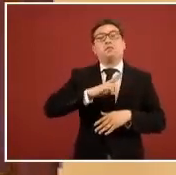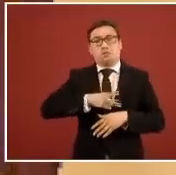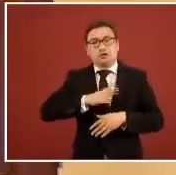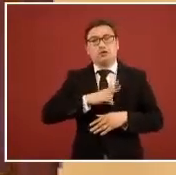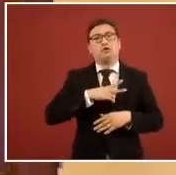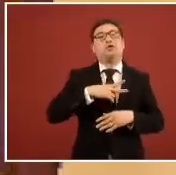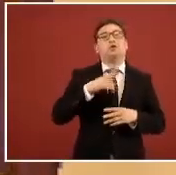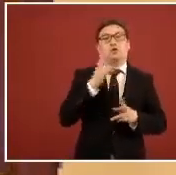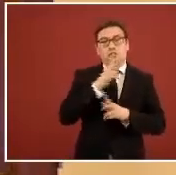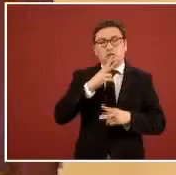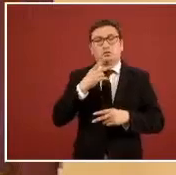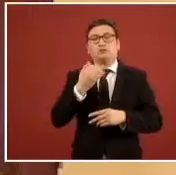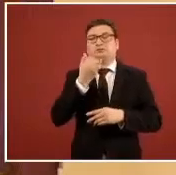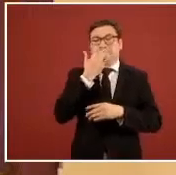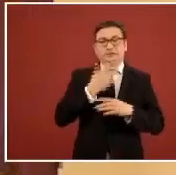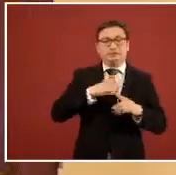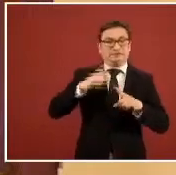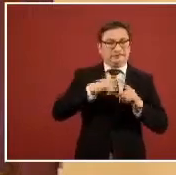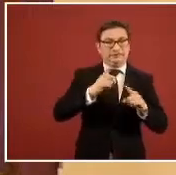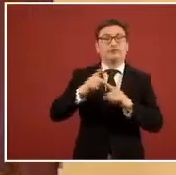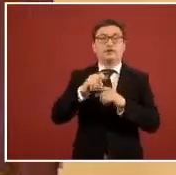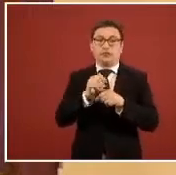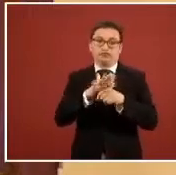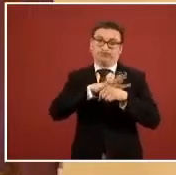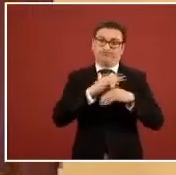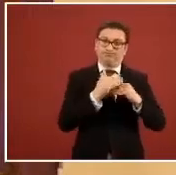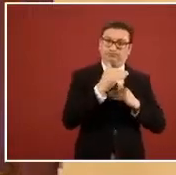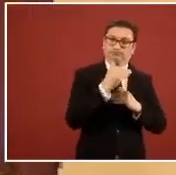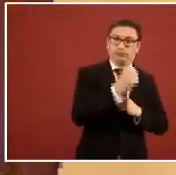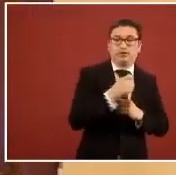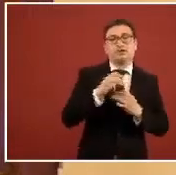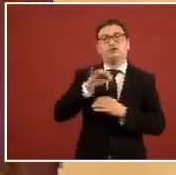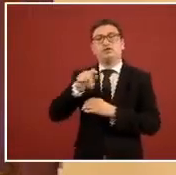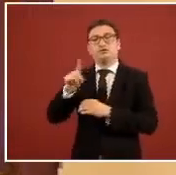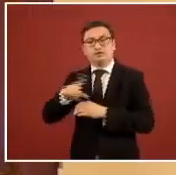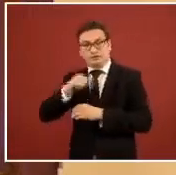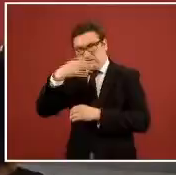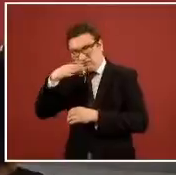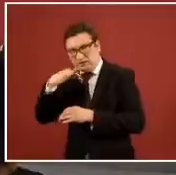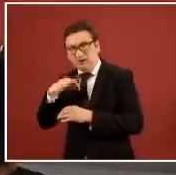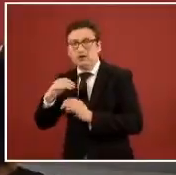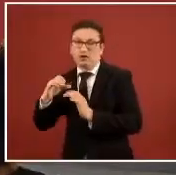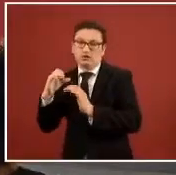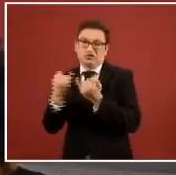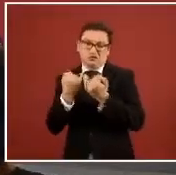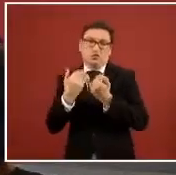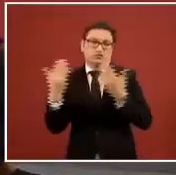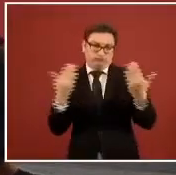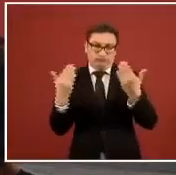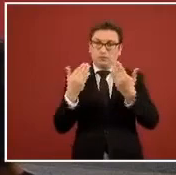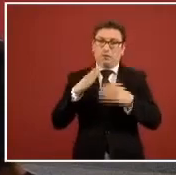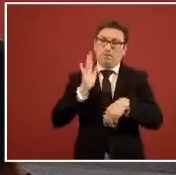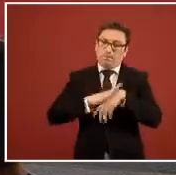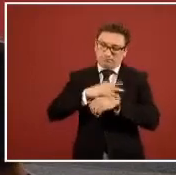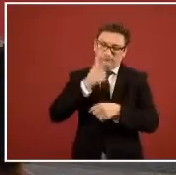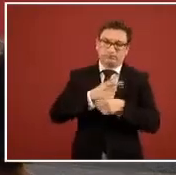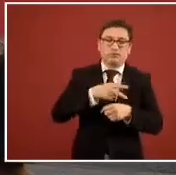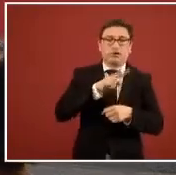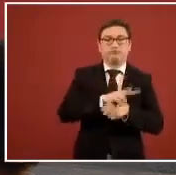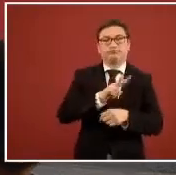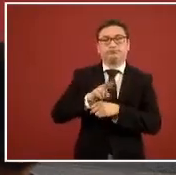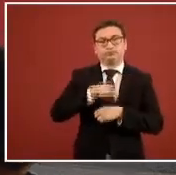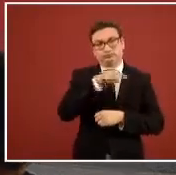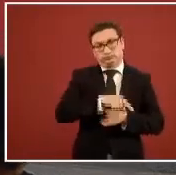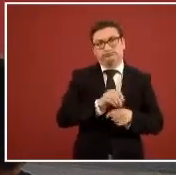inclusive ya sobre influenza. Por eso ahora el enfoque de la vigilancia centinela es precisamente sobre COVID-19. En